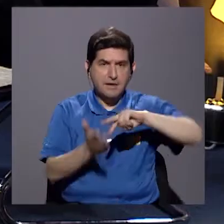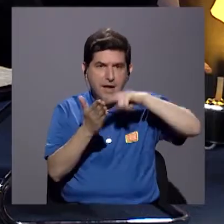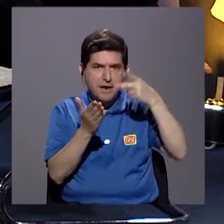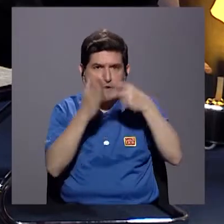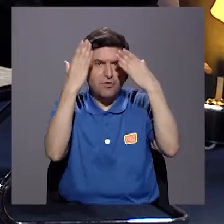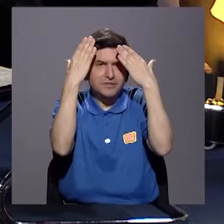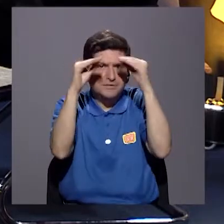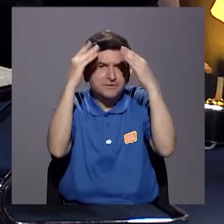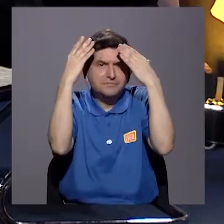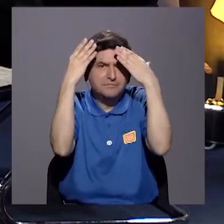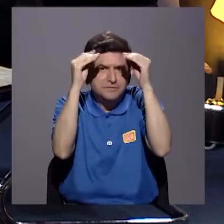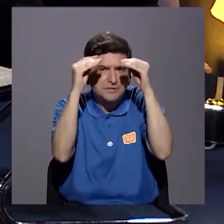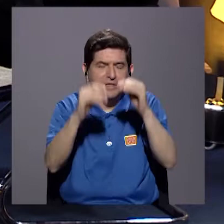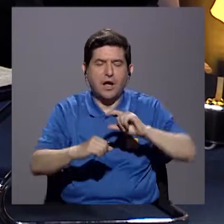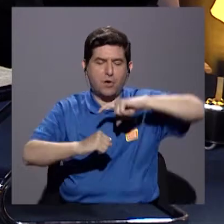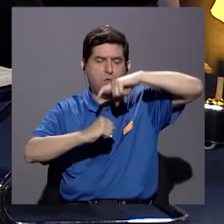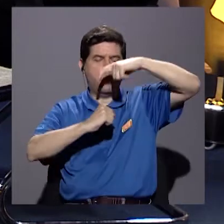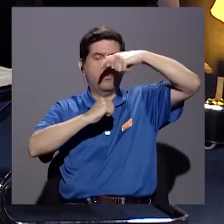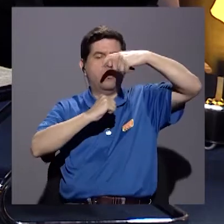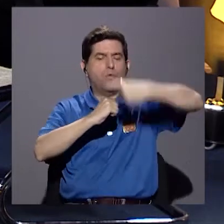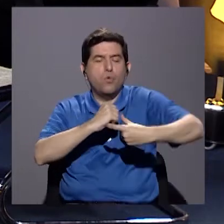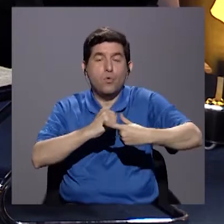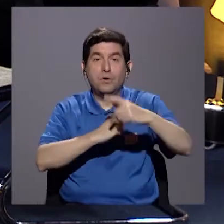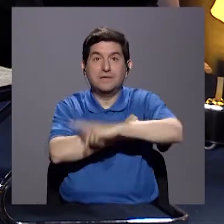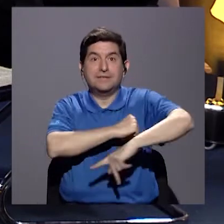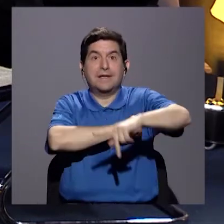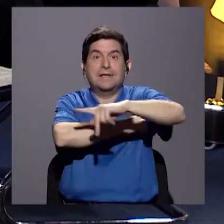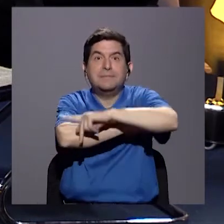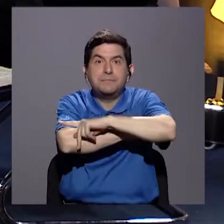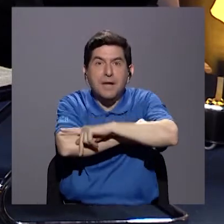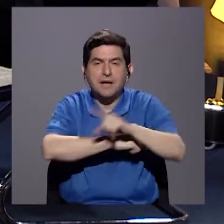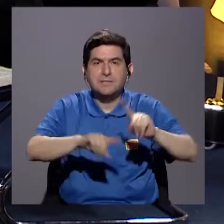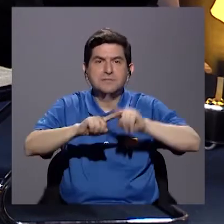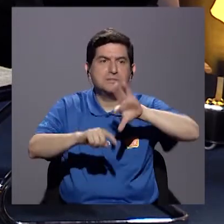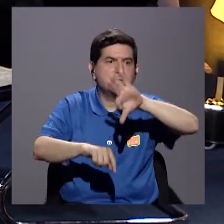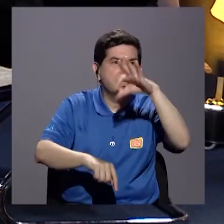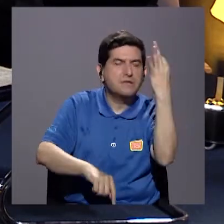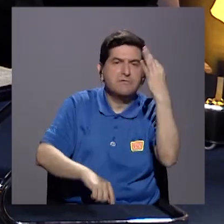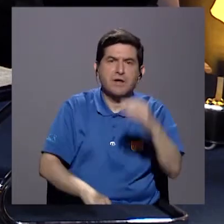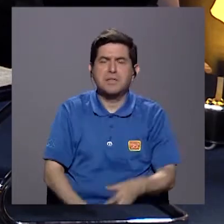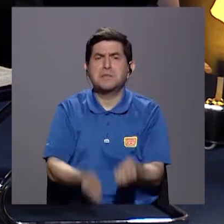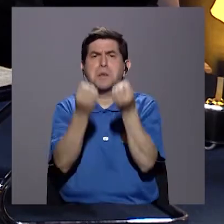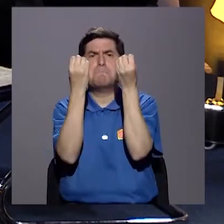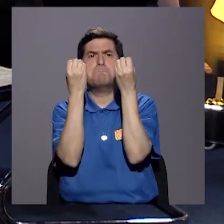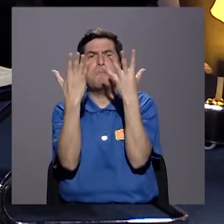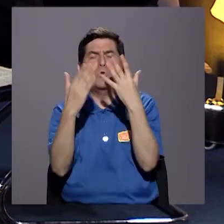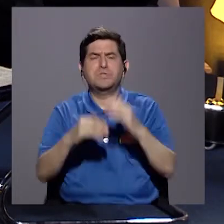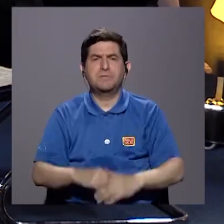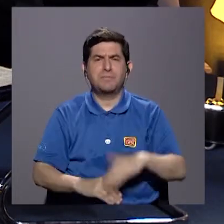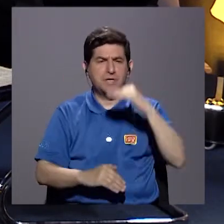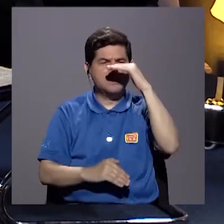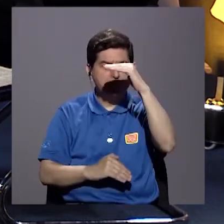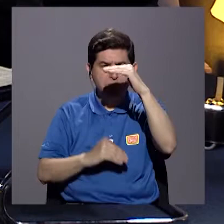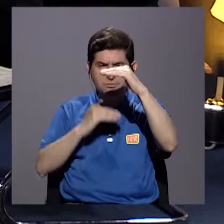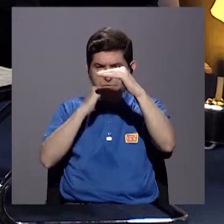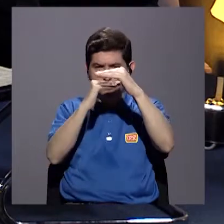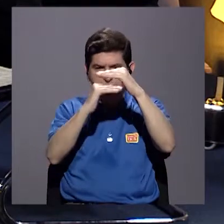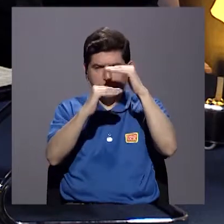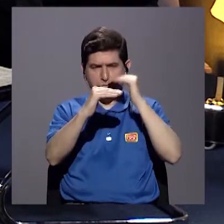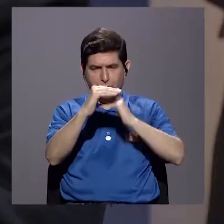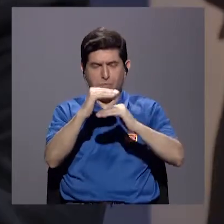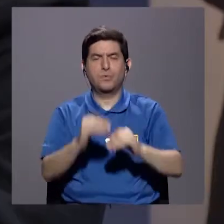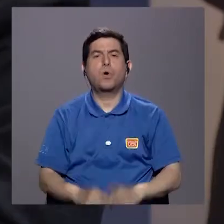ahí en el SENAT, en términos de información satelital geográfica del país, de muchas formas, con una gran cantidad de